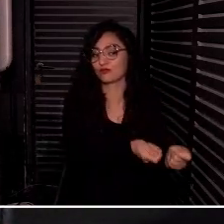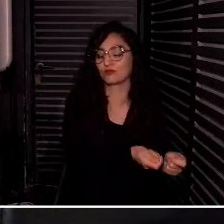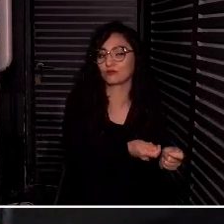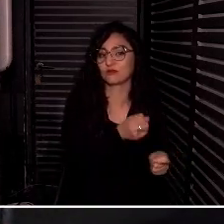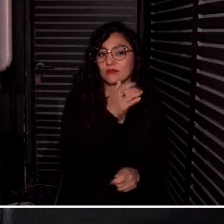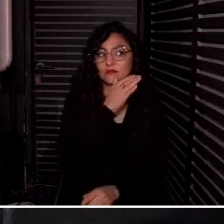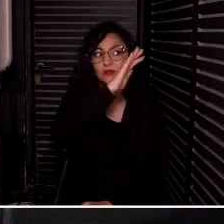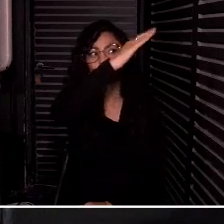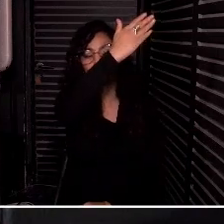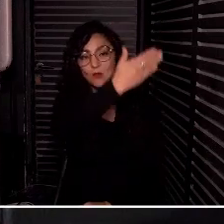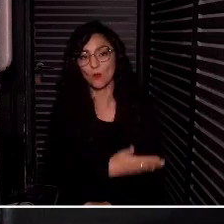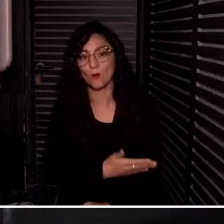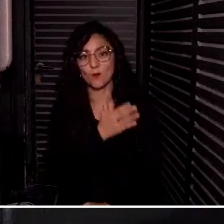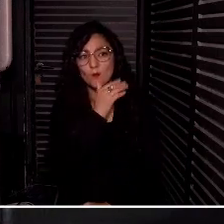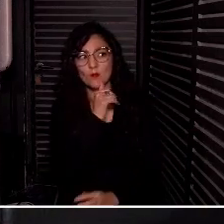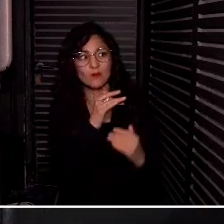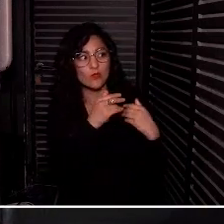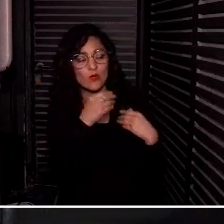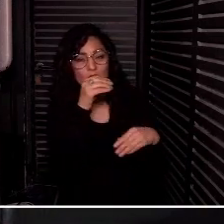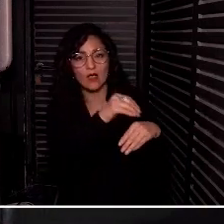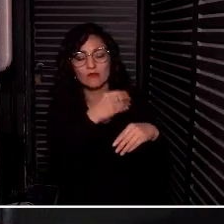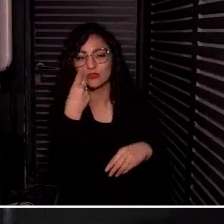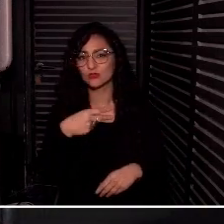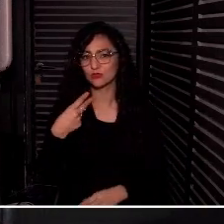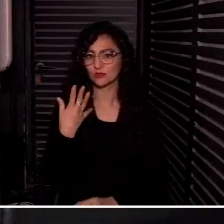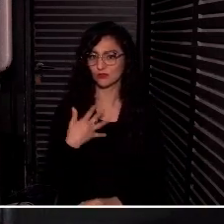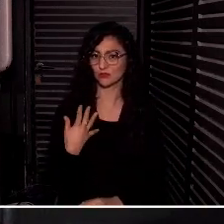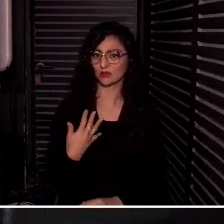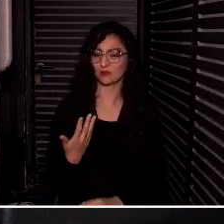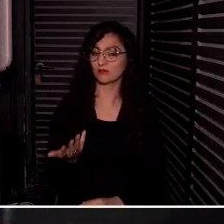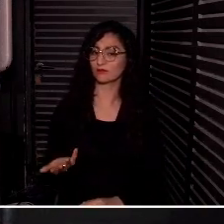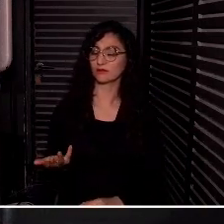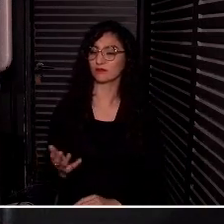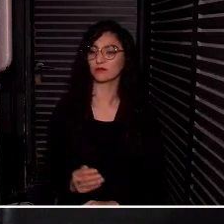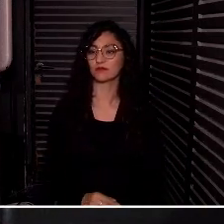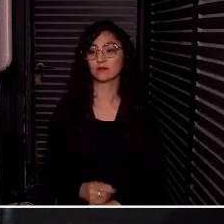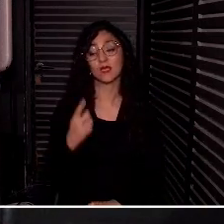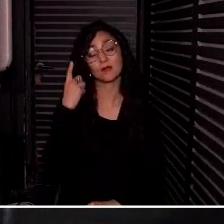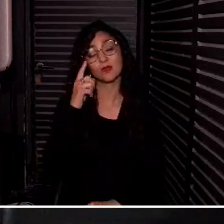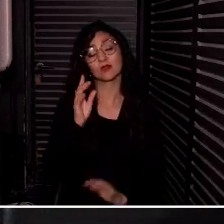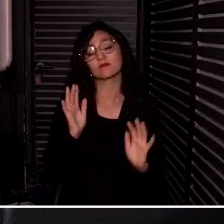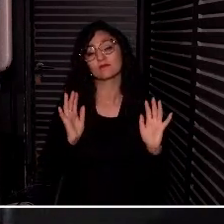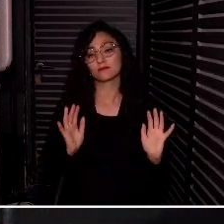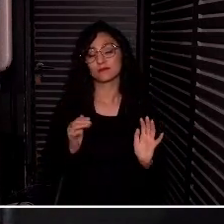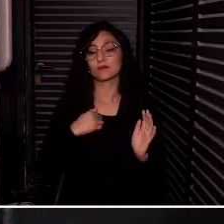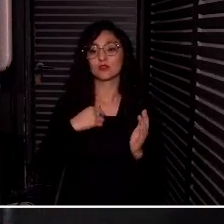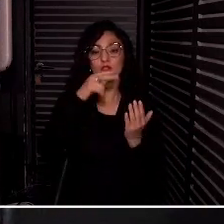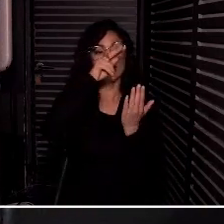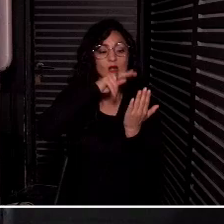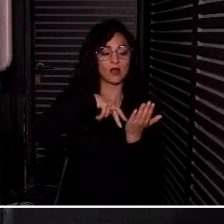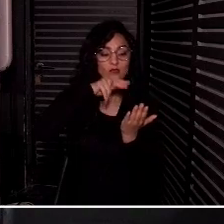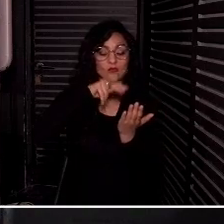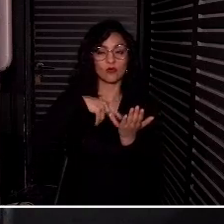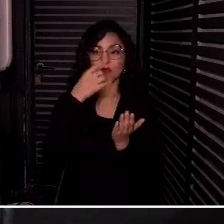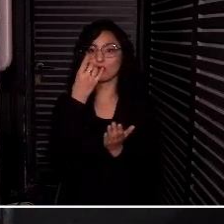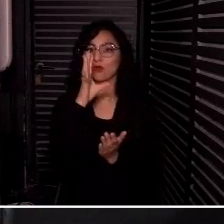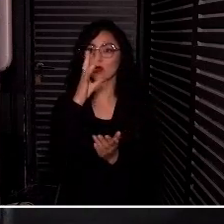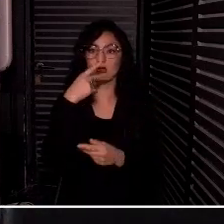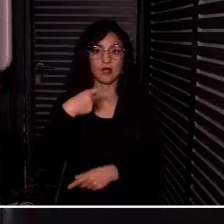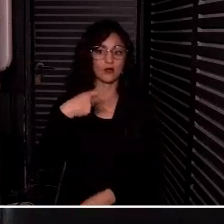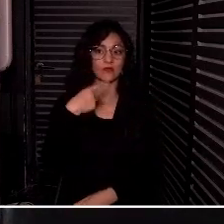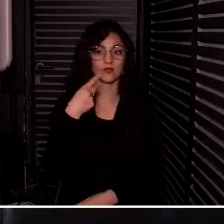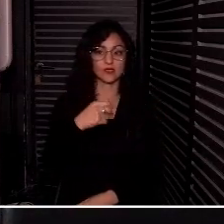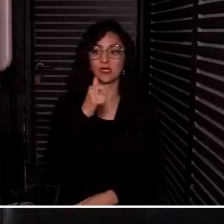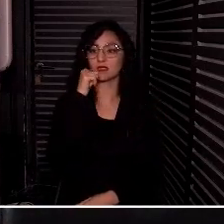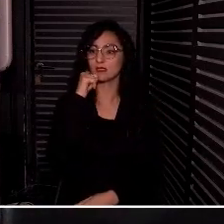portada de las últimas noticias pero pero me parece bueno legítimo pero como lector yo creo que la única ias del día de la mañana